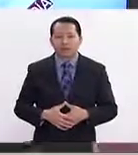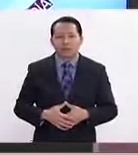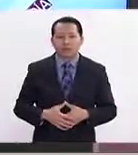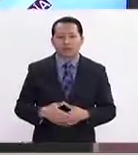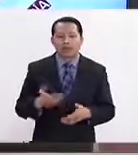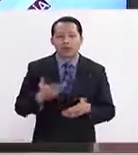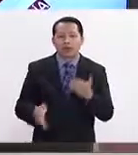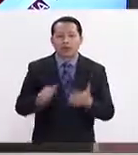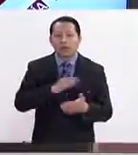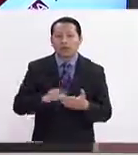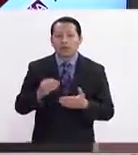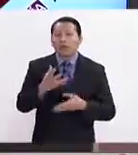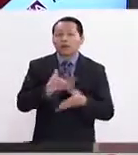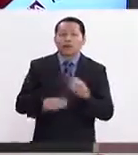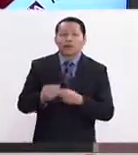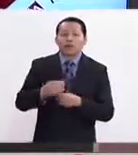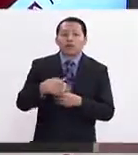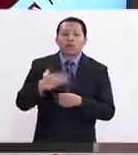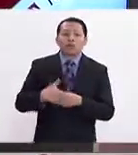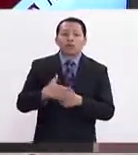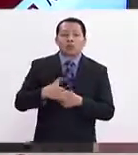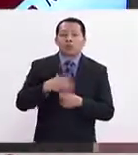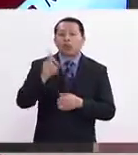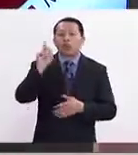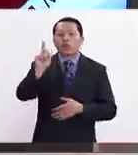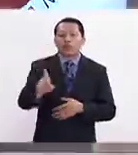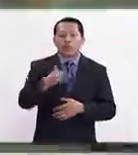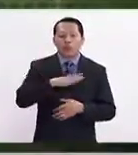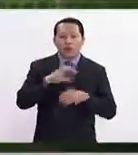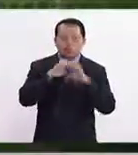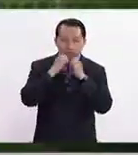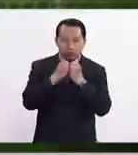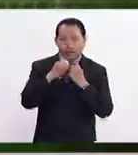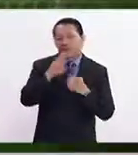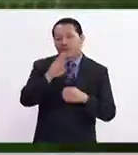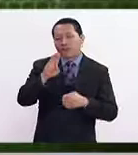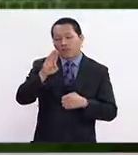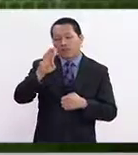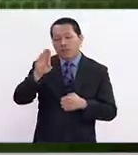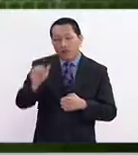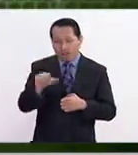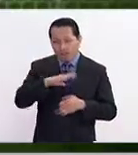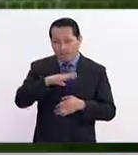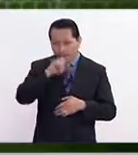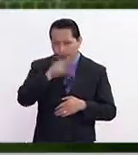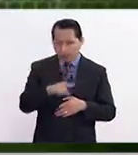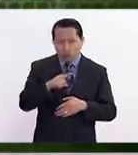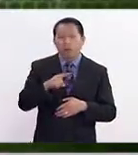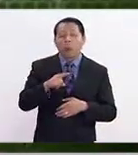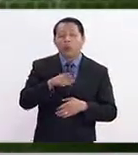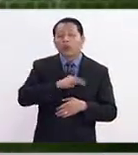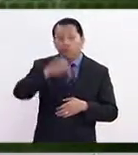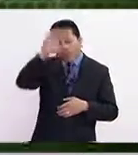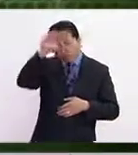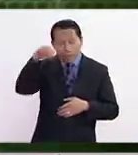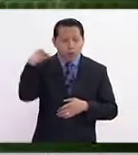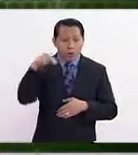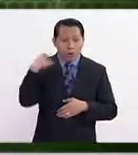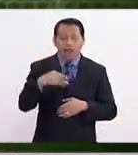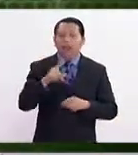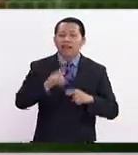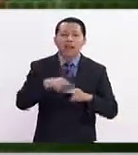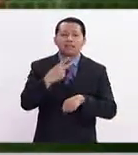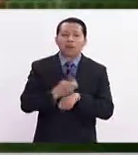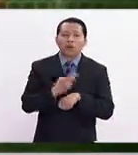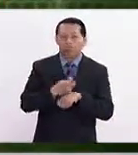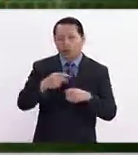Entonces, el partido de vuelta se estará disputando el próximo domingo en el estadio BBVA de la Sultana. Monterrey en contra de Morelia para conocer al segundo